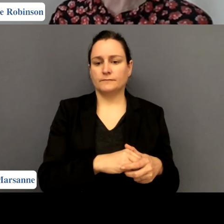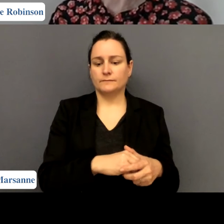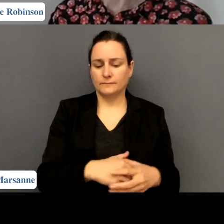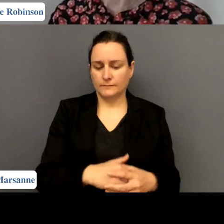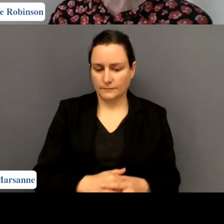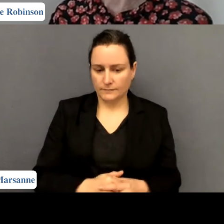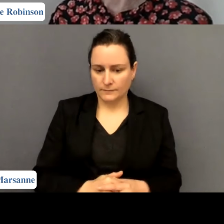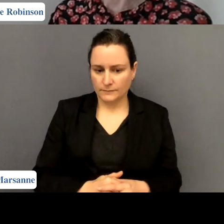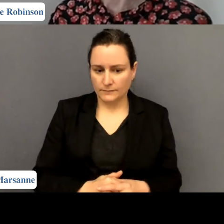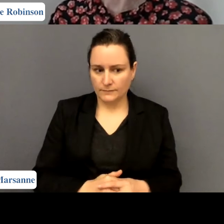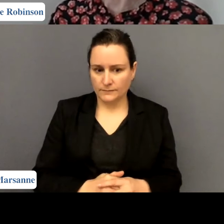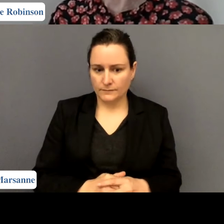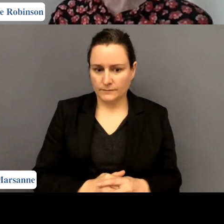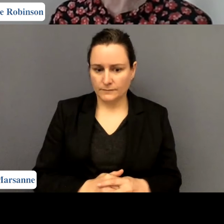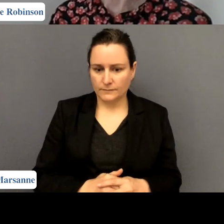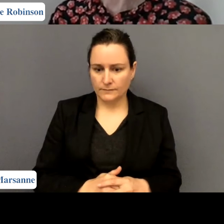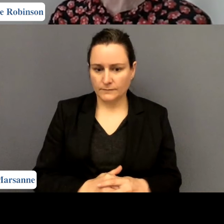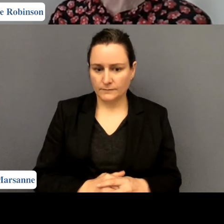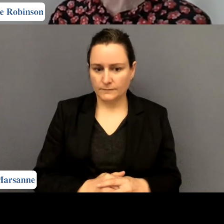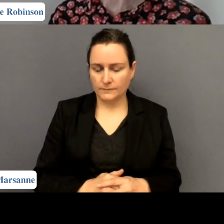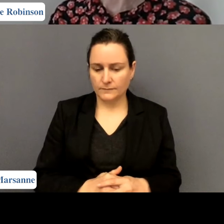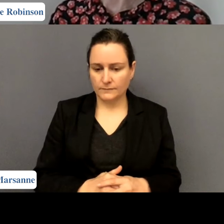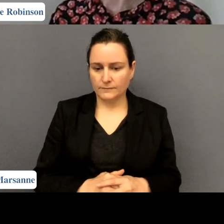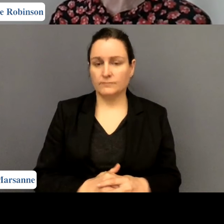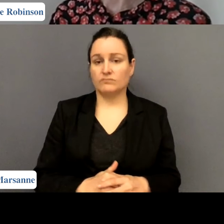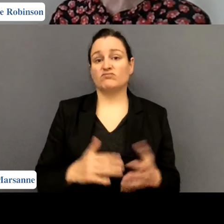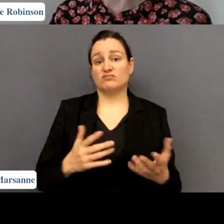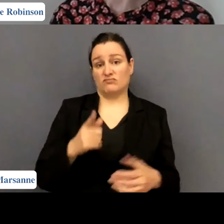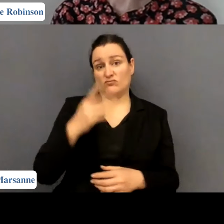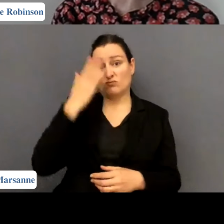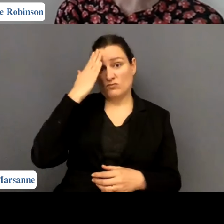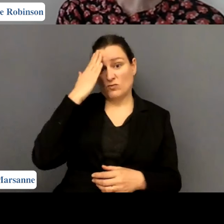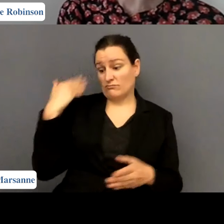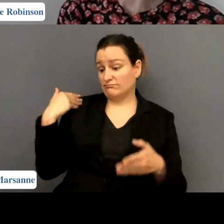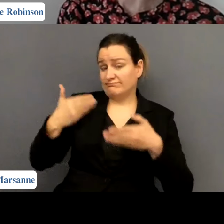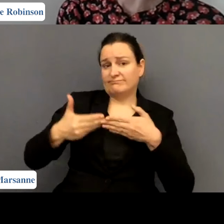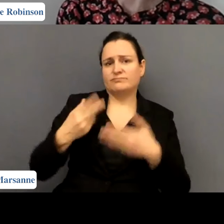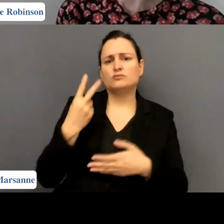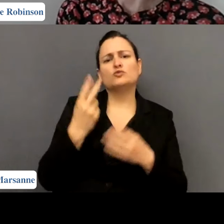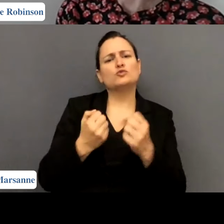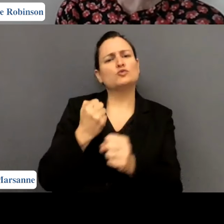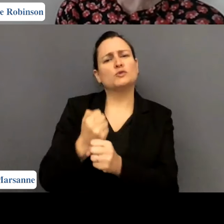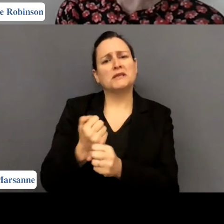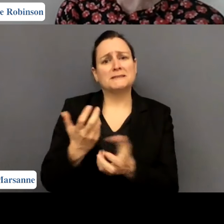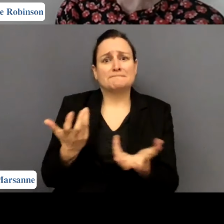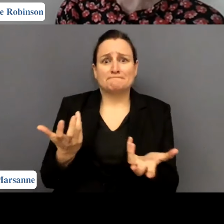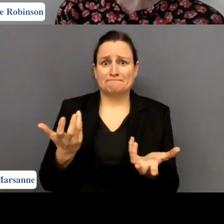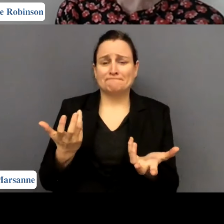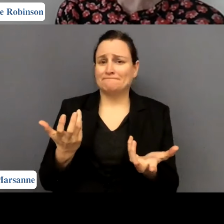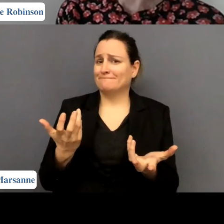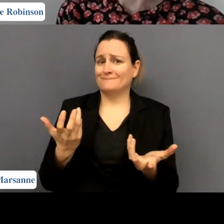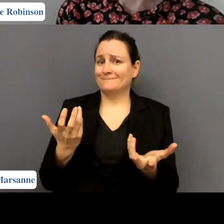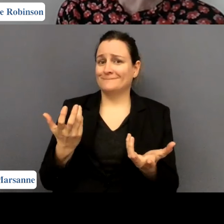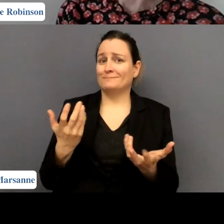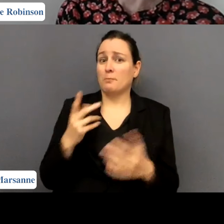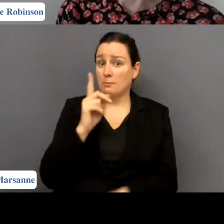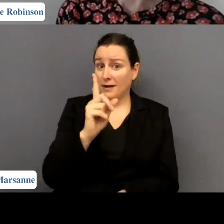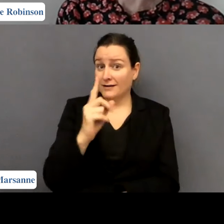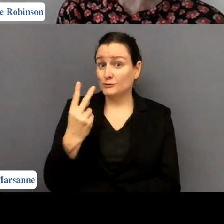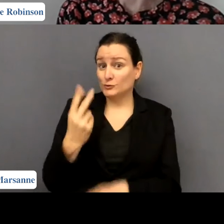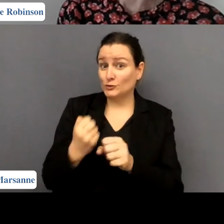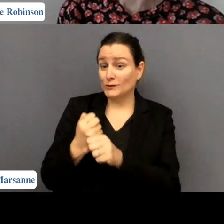una fortaleza territorial y una solidez y una llegada a todos los puntos